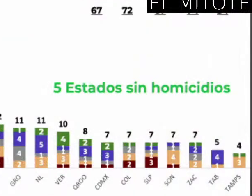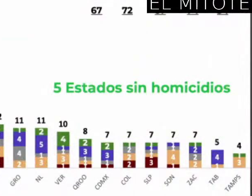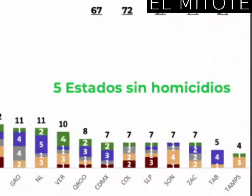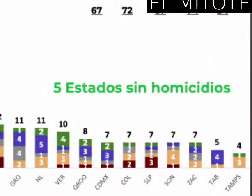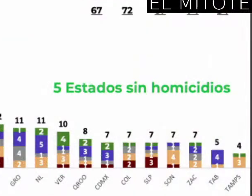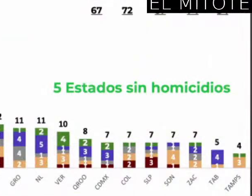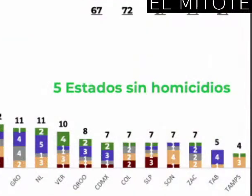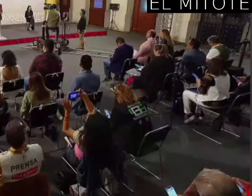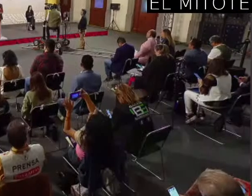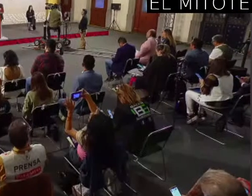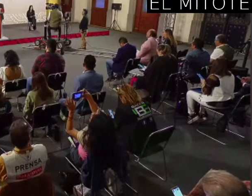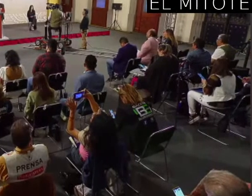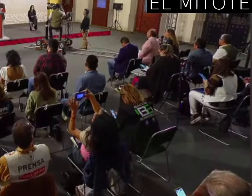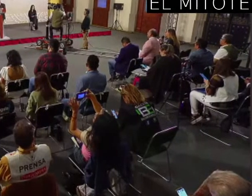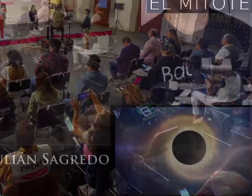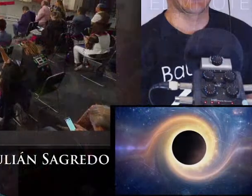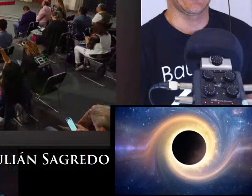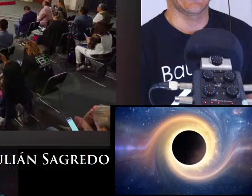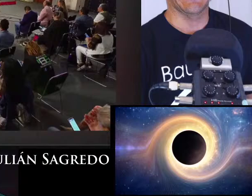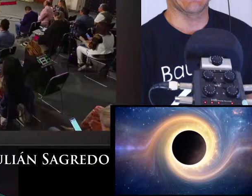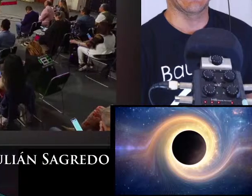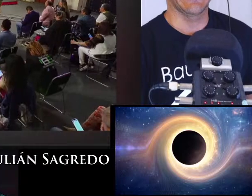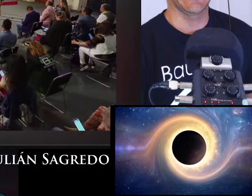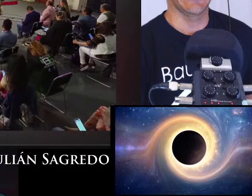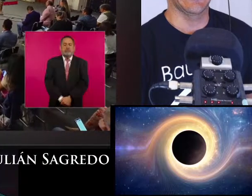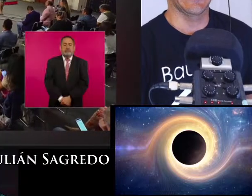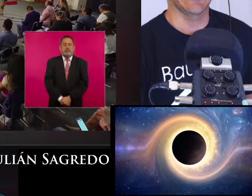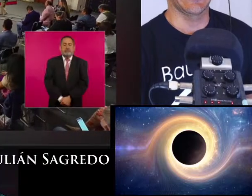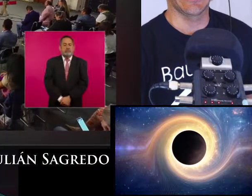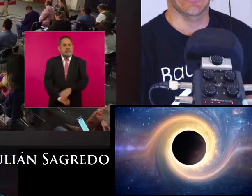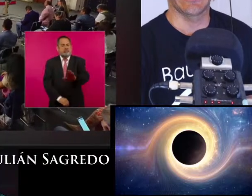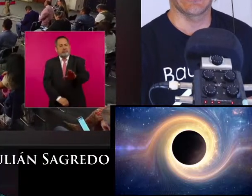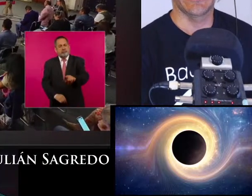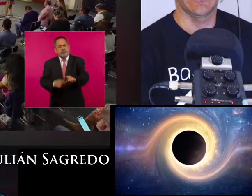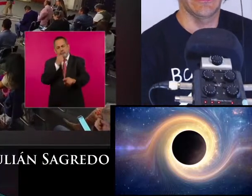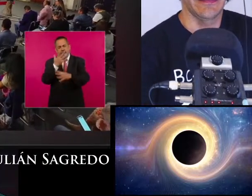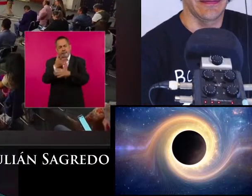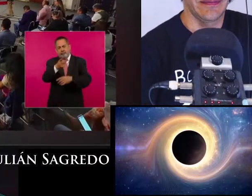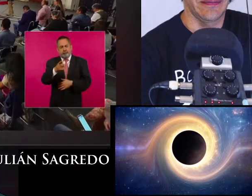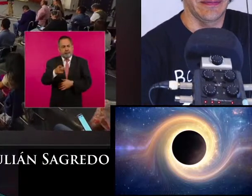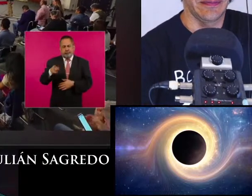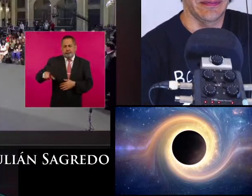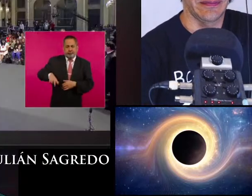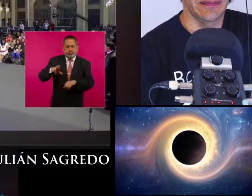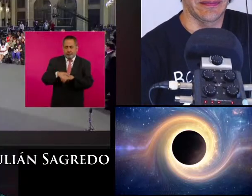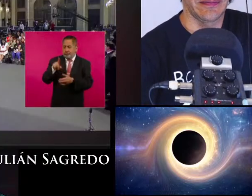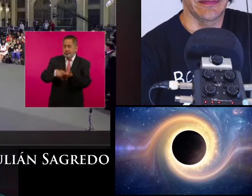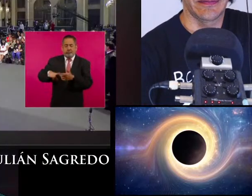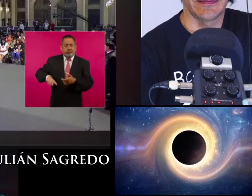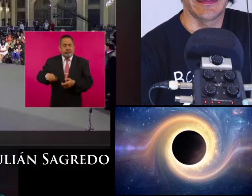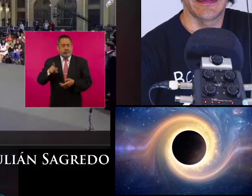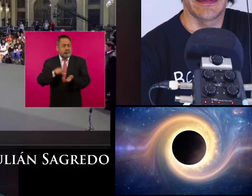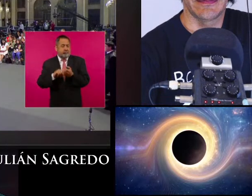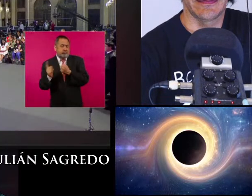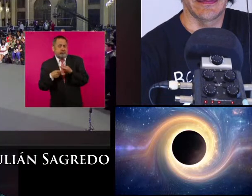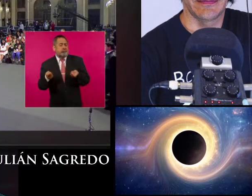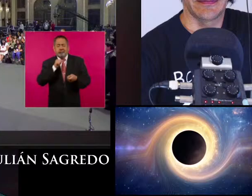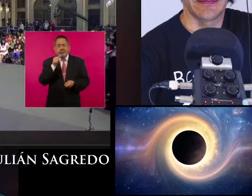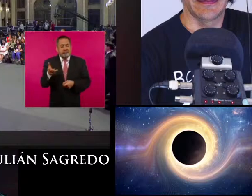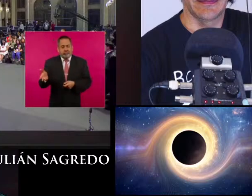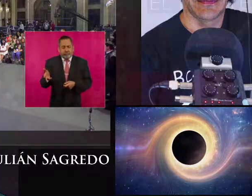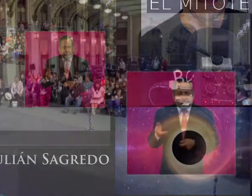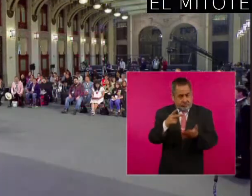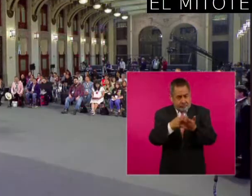Presidente, ayer decía que Diego Sinué gobernaba, mas no mandaba en el estado. ¿Volvería a hacer este llamado al fiscal Carlos Amarripa para que deje el